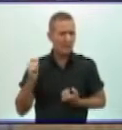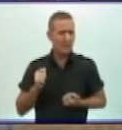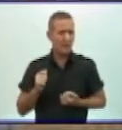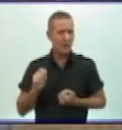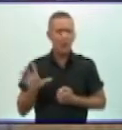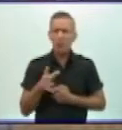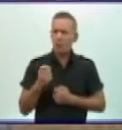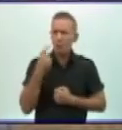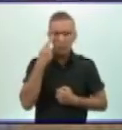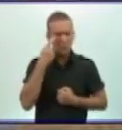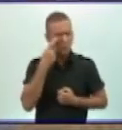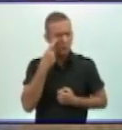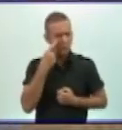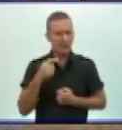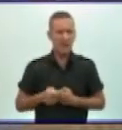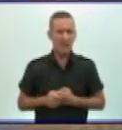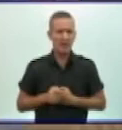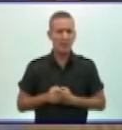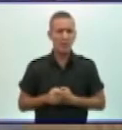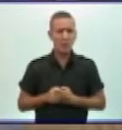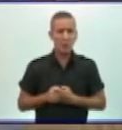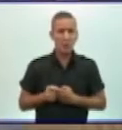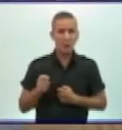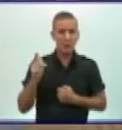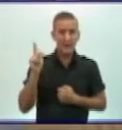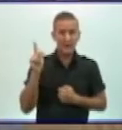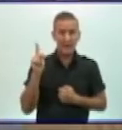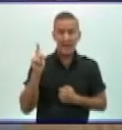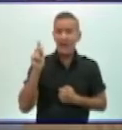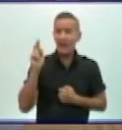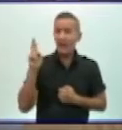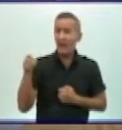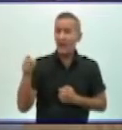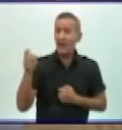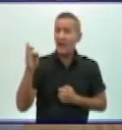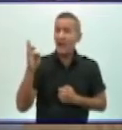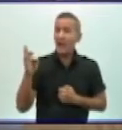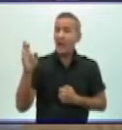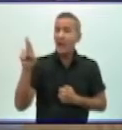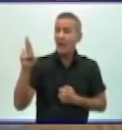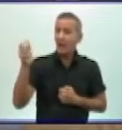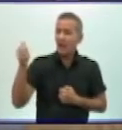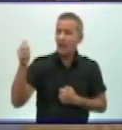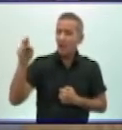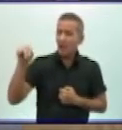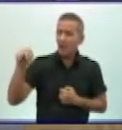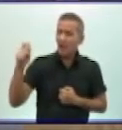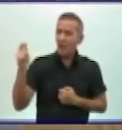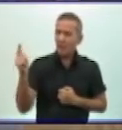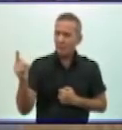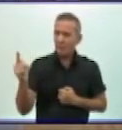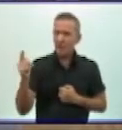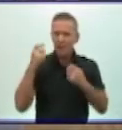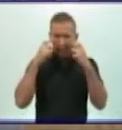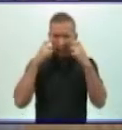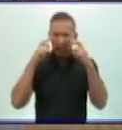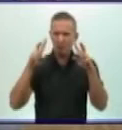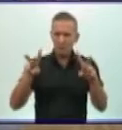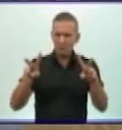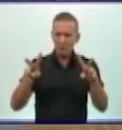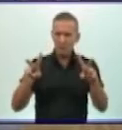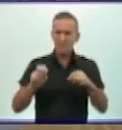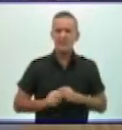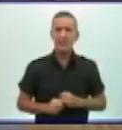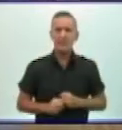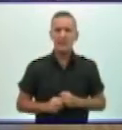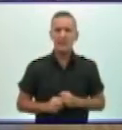conocemos que en Fran País se concentró una vida muy fructífera, muy intensa y que desgraciadamente solo duró 22